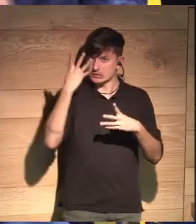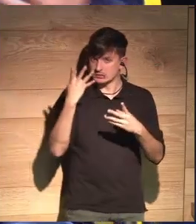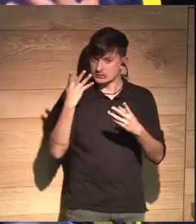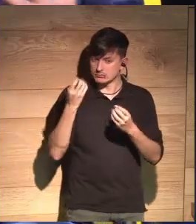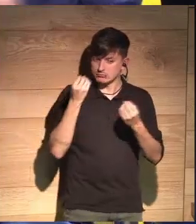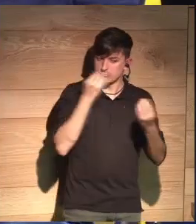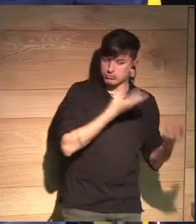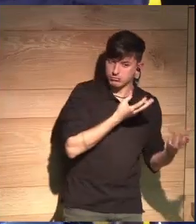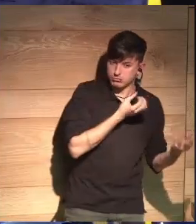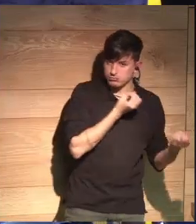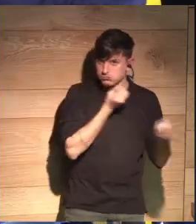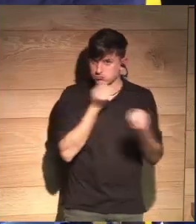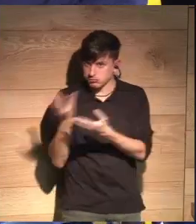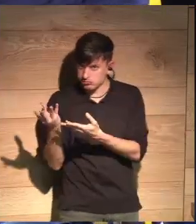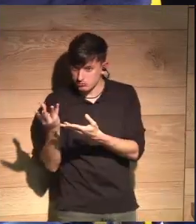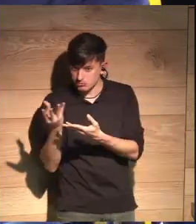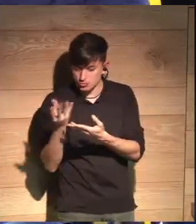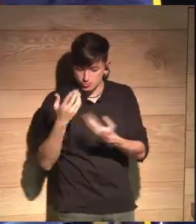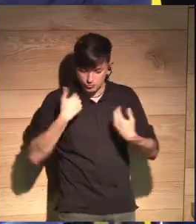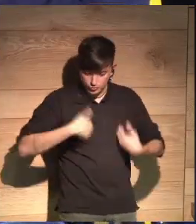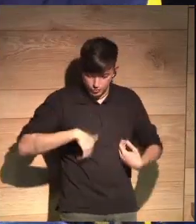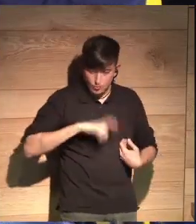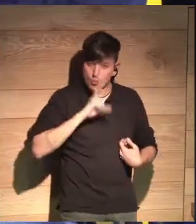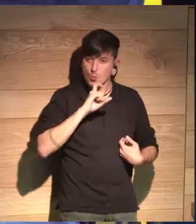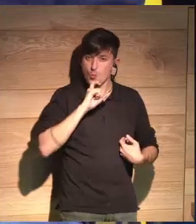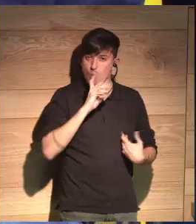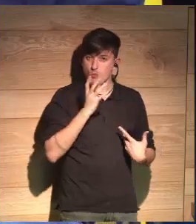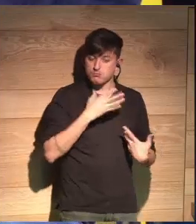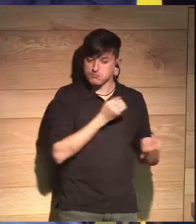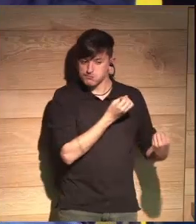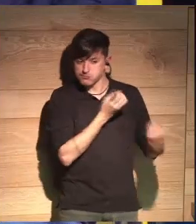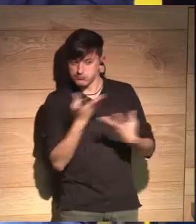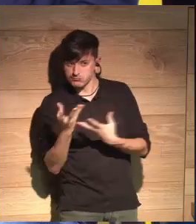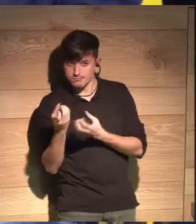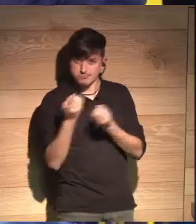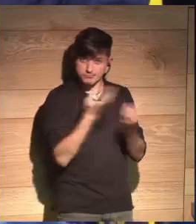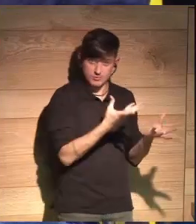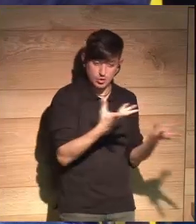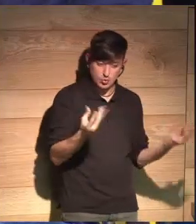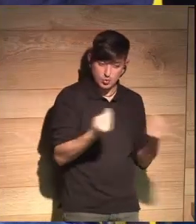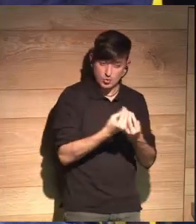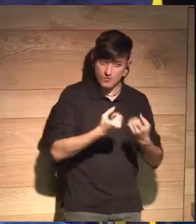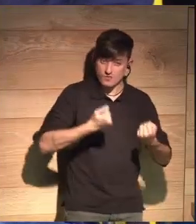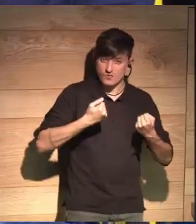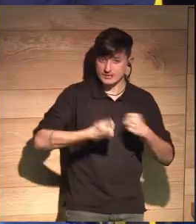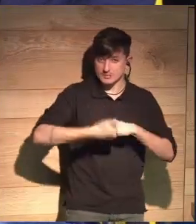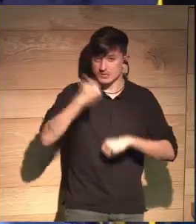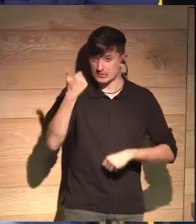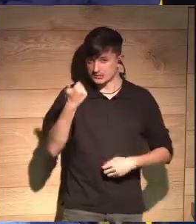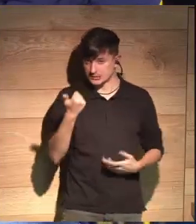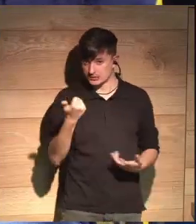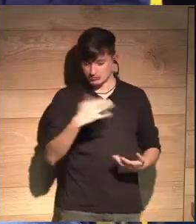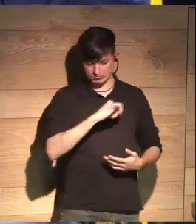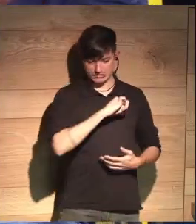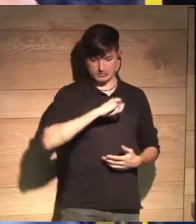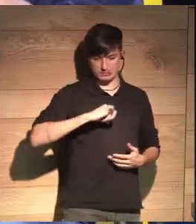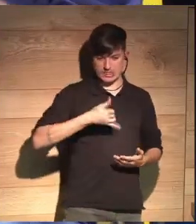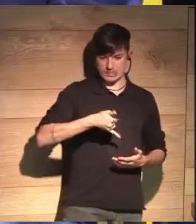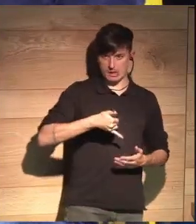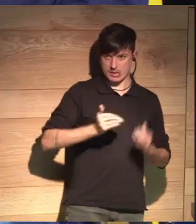cromosomas que se pueden pasar de uno a otro de sí pero que juntos podemos somos más fuertes que nosotros como individuos